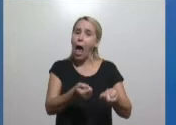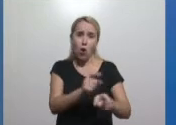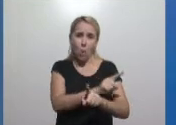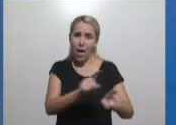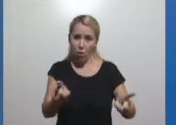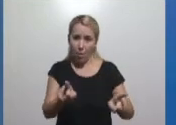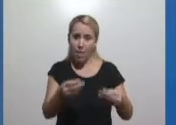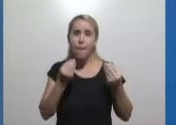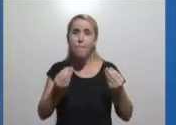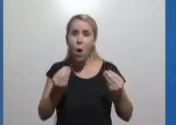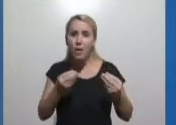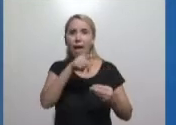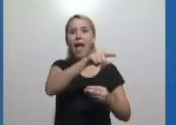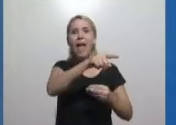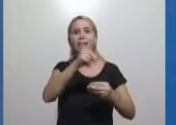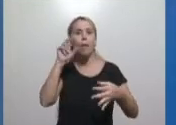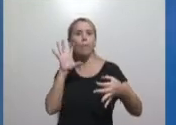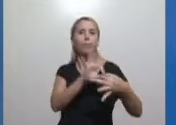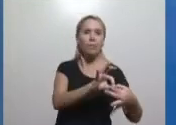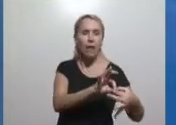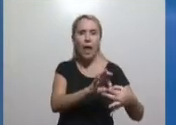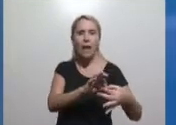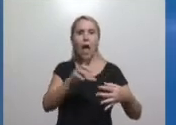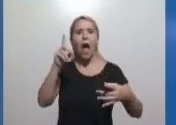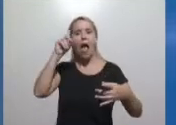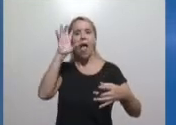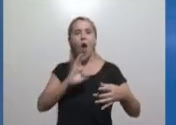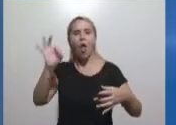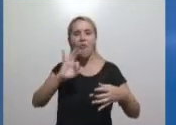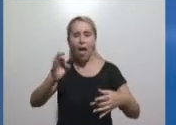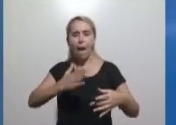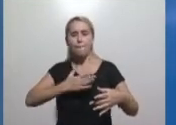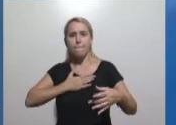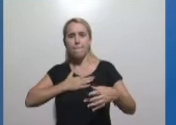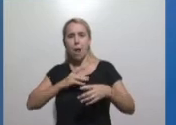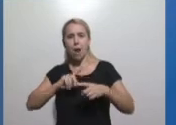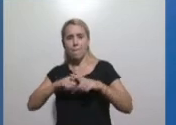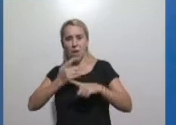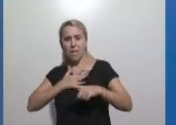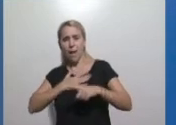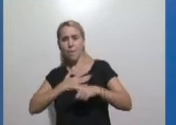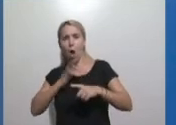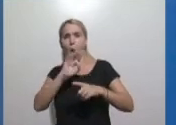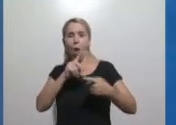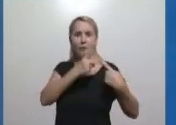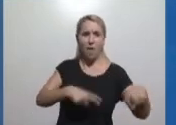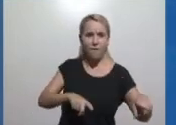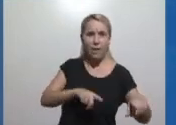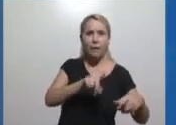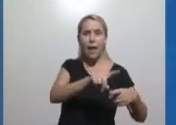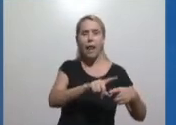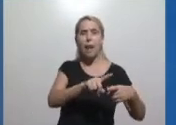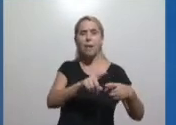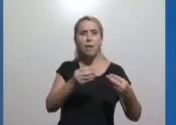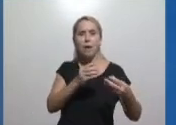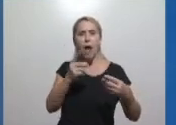que abiertamente adhieran a una ideología política, sea mía o contraria a la mía, para que ingrese al Poder Judicial. Me parece que el Poder